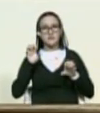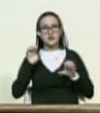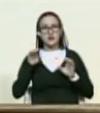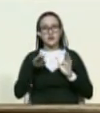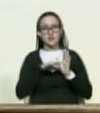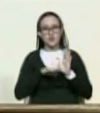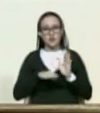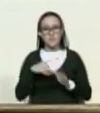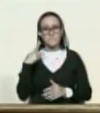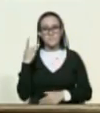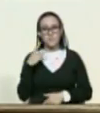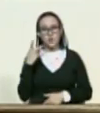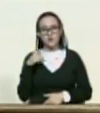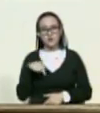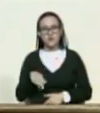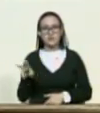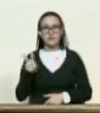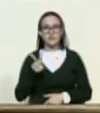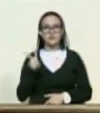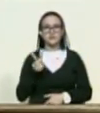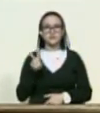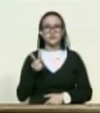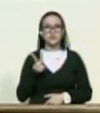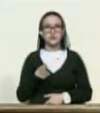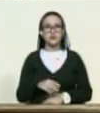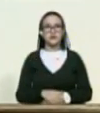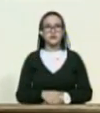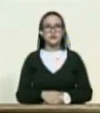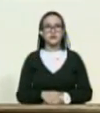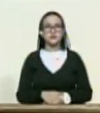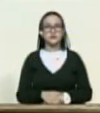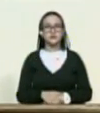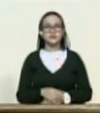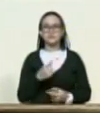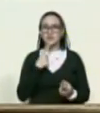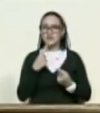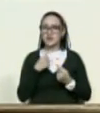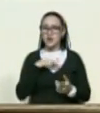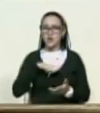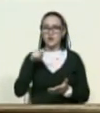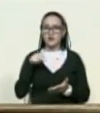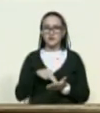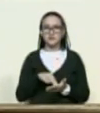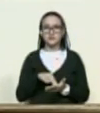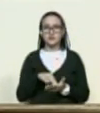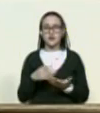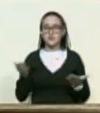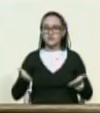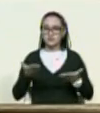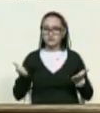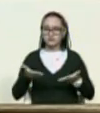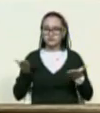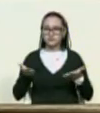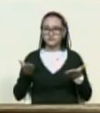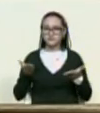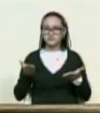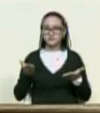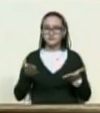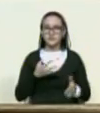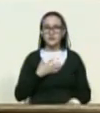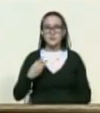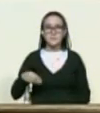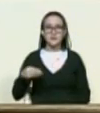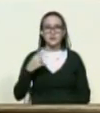factores políticos en Venezuela, expresado mediante el diálogo nacional promovido por el